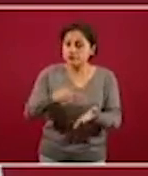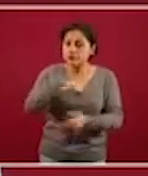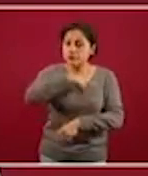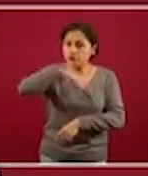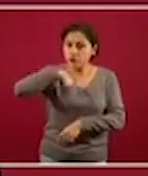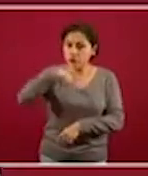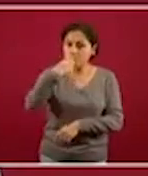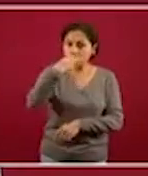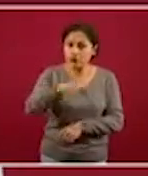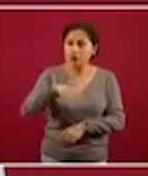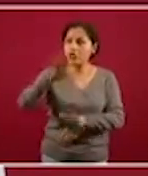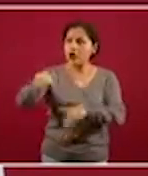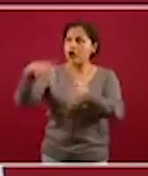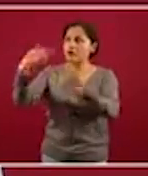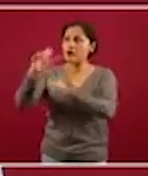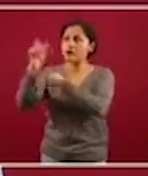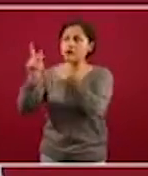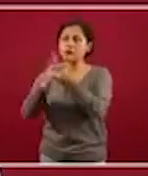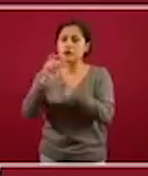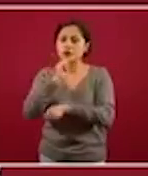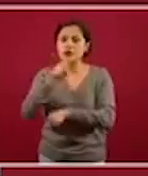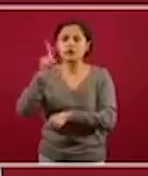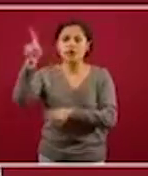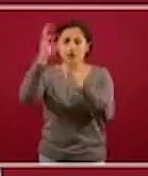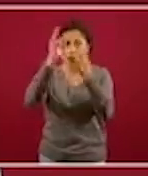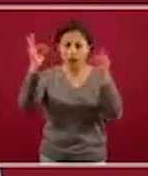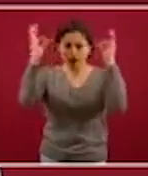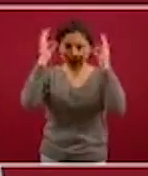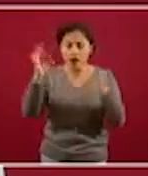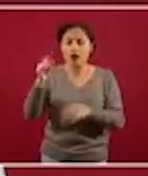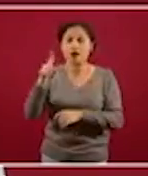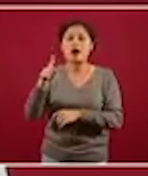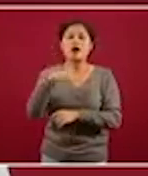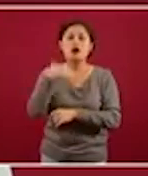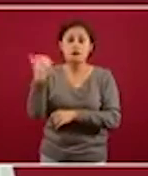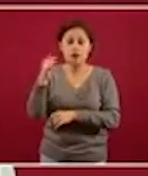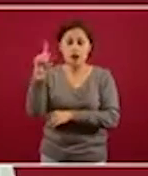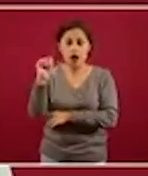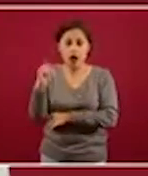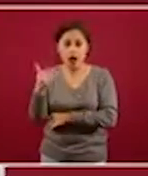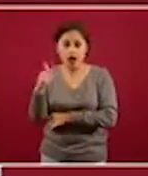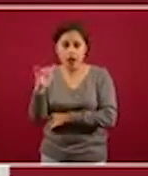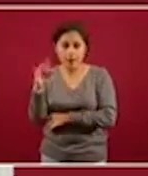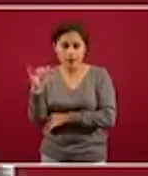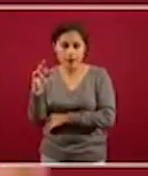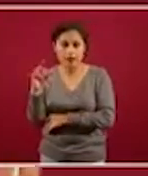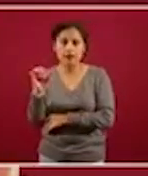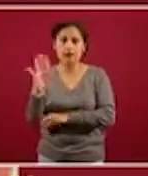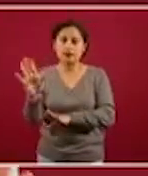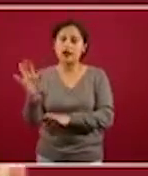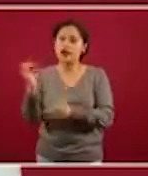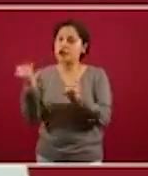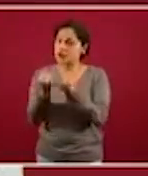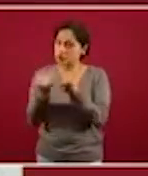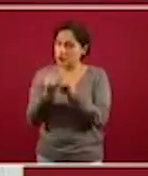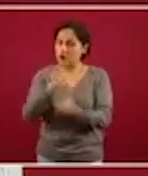países, por ejemplo, la canciller alemana Angela Merkel, tenemos que distinguir claramente la diferencia entre infección y